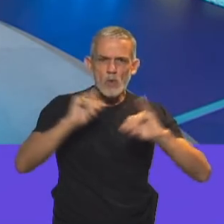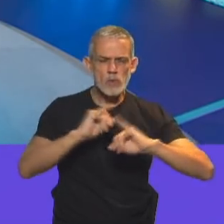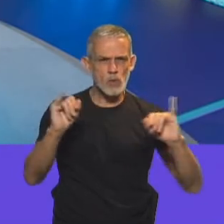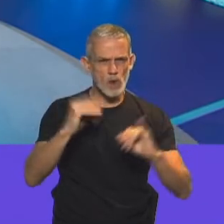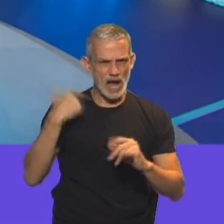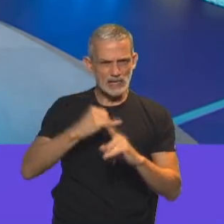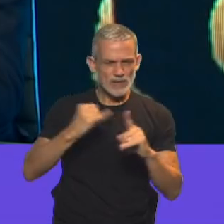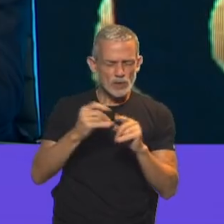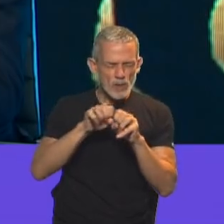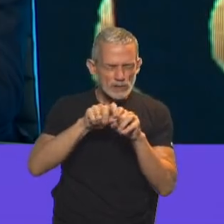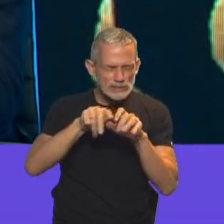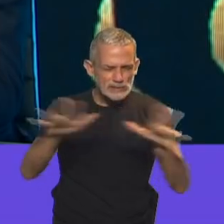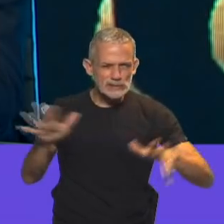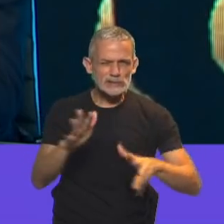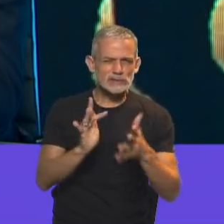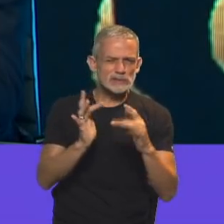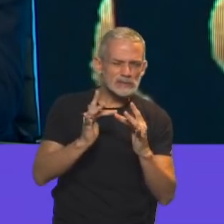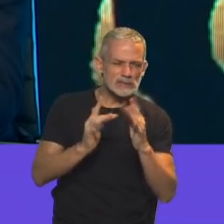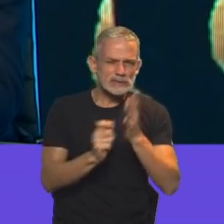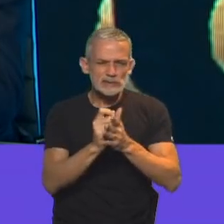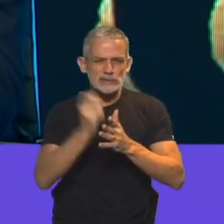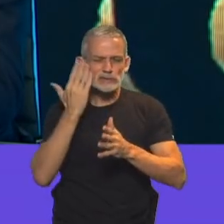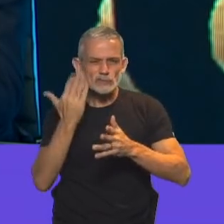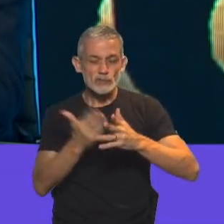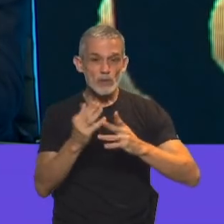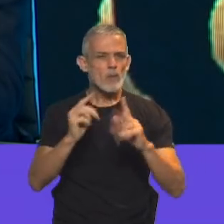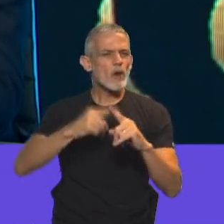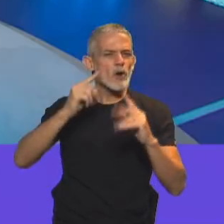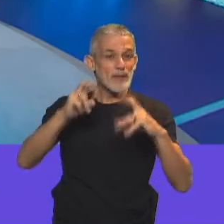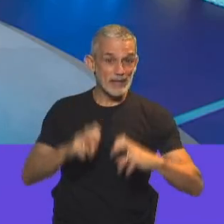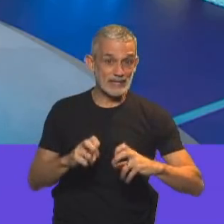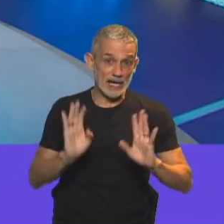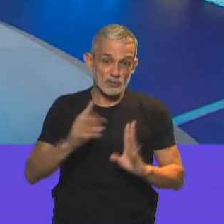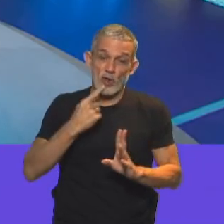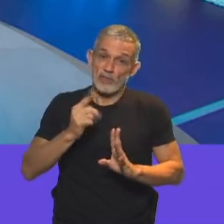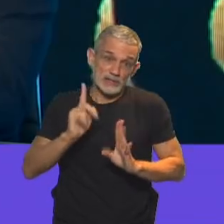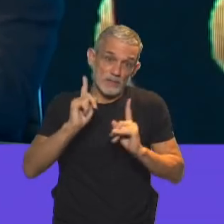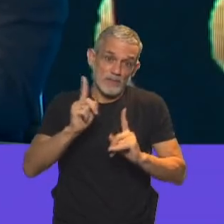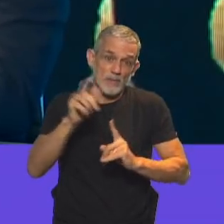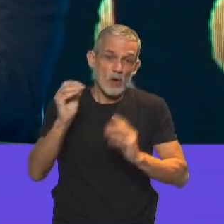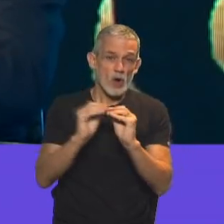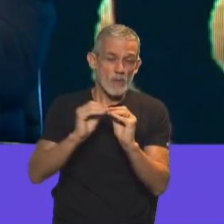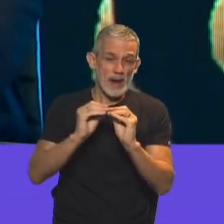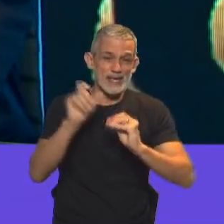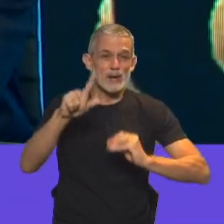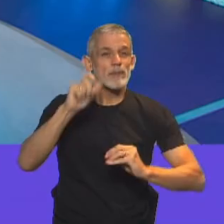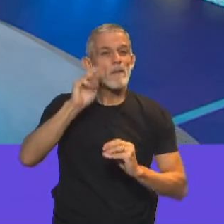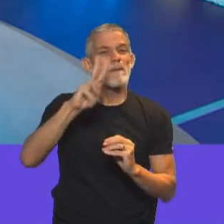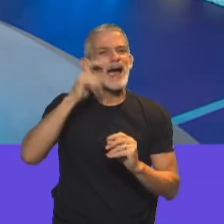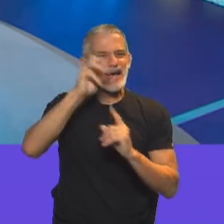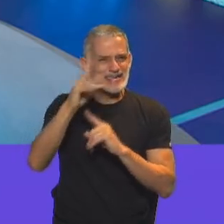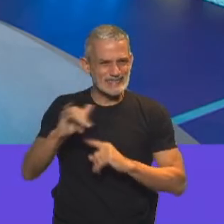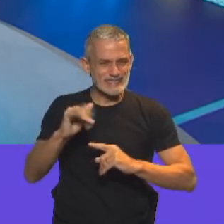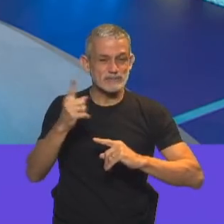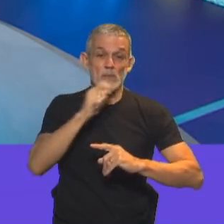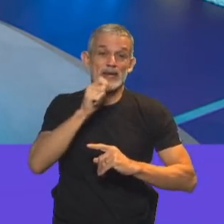y se viralizó a través de las redes sociales en función de una investigación así lo señala la propia colega periodista guadalupe vázquez en